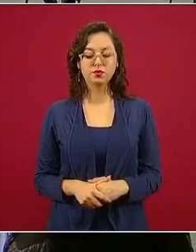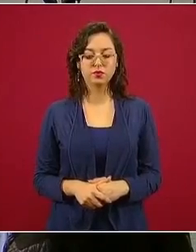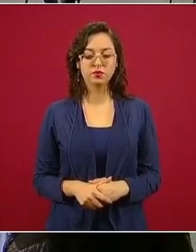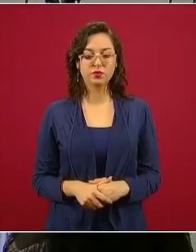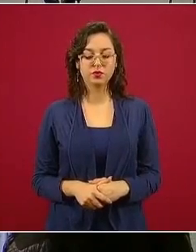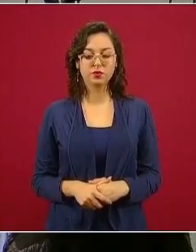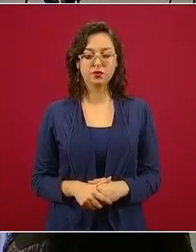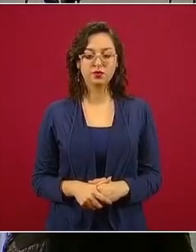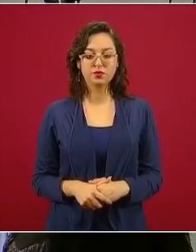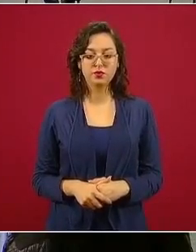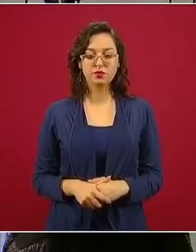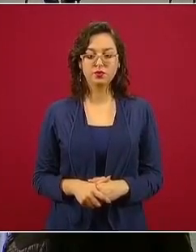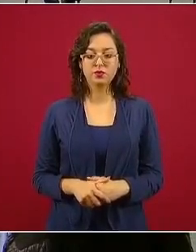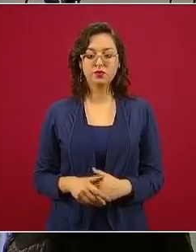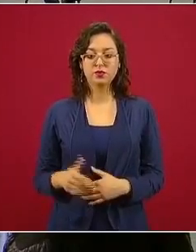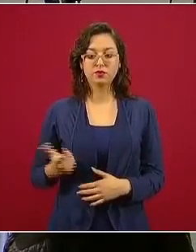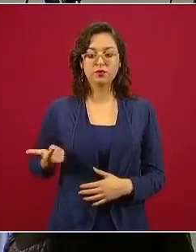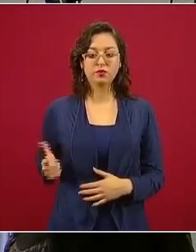En Guanajuato,